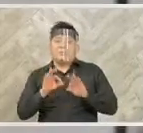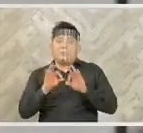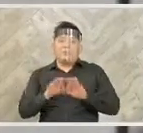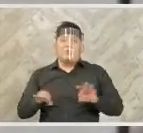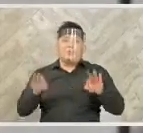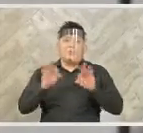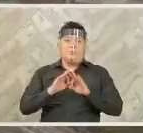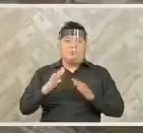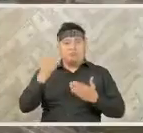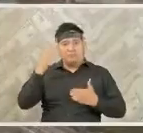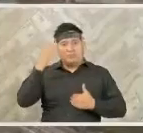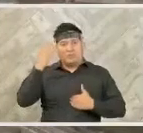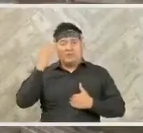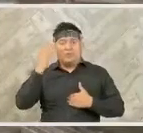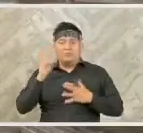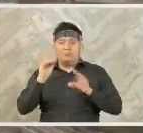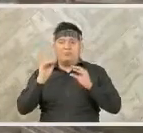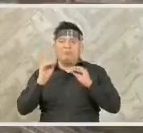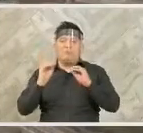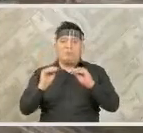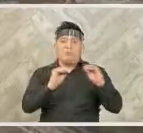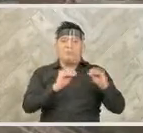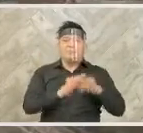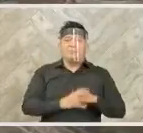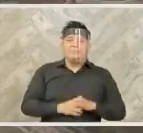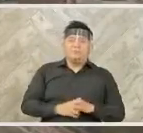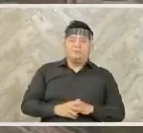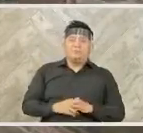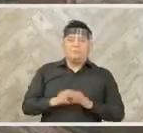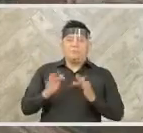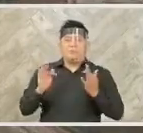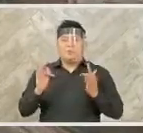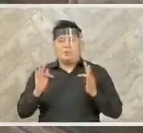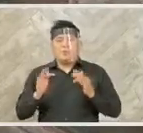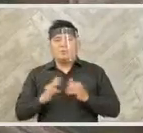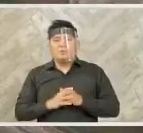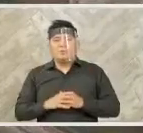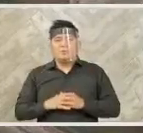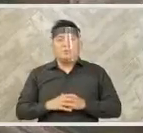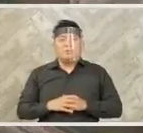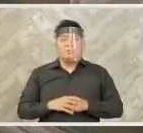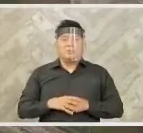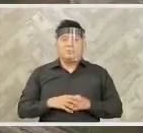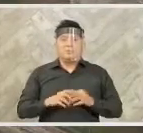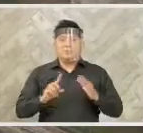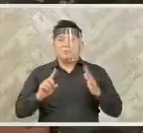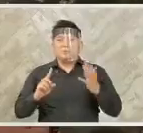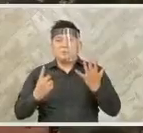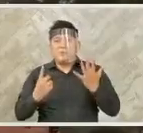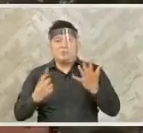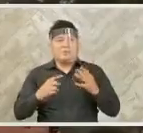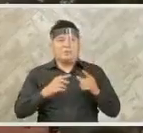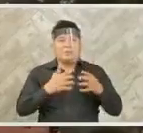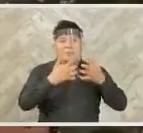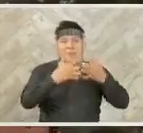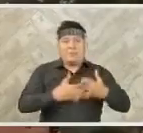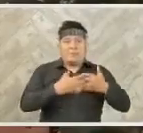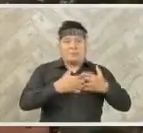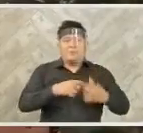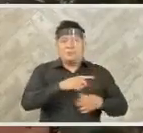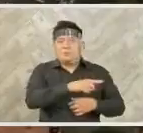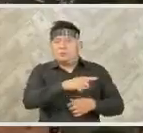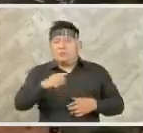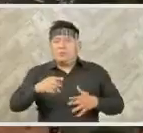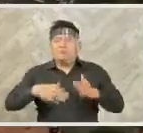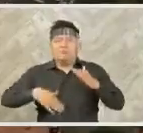formación. El taller Storytelling es un taller que se hizo para las 6 empresas más grandes y con más potencial